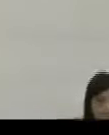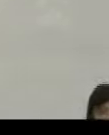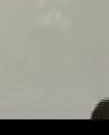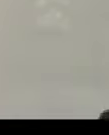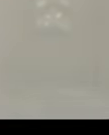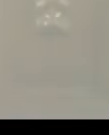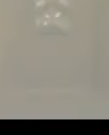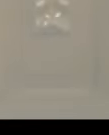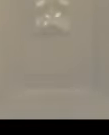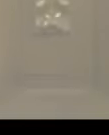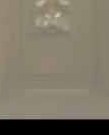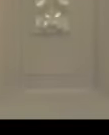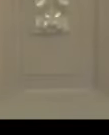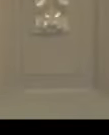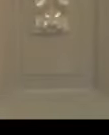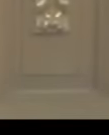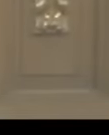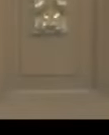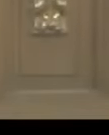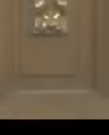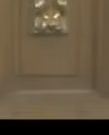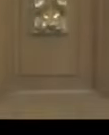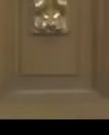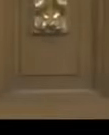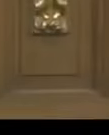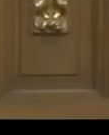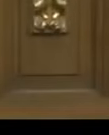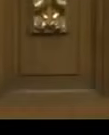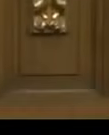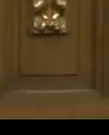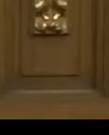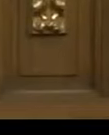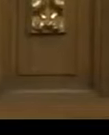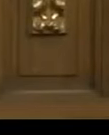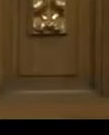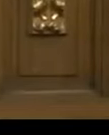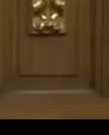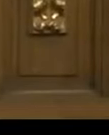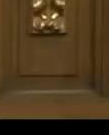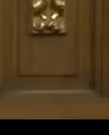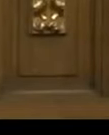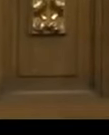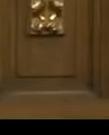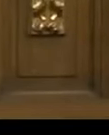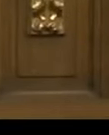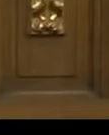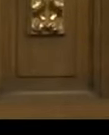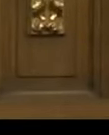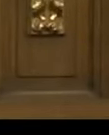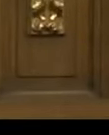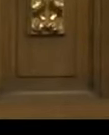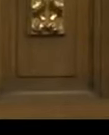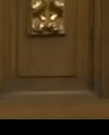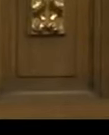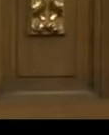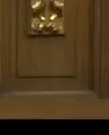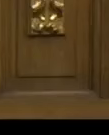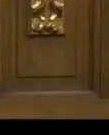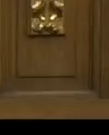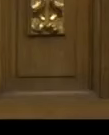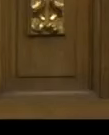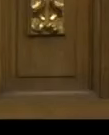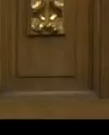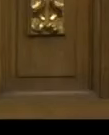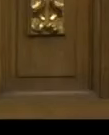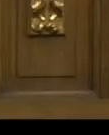En la actualidad resulta impensable una democracia sin la participación de las mujeres, es decir, sin la mitad de la